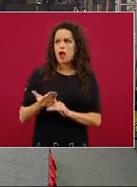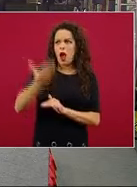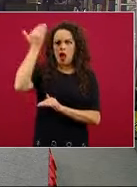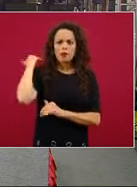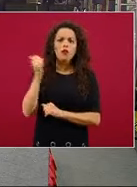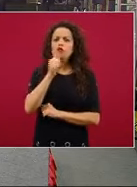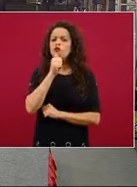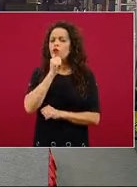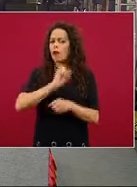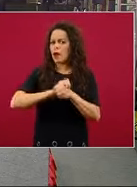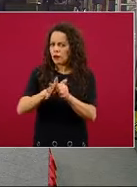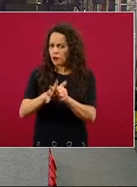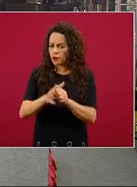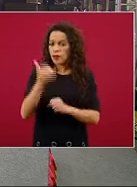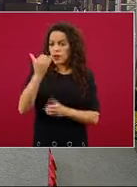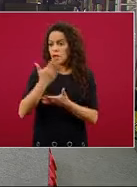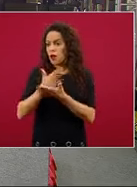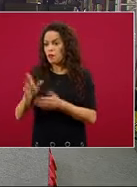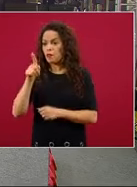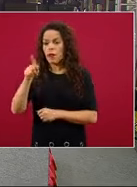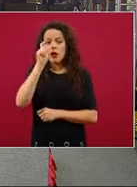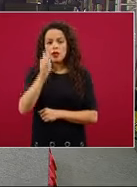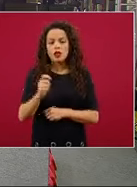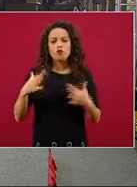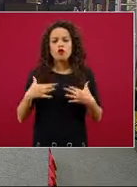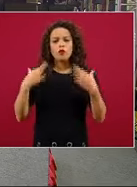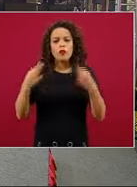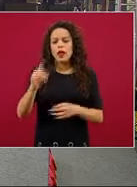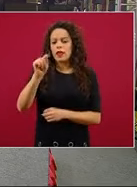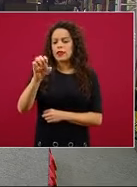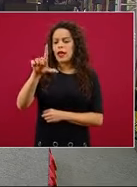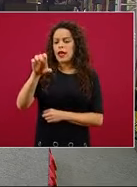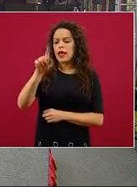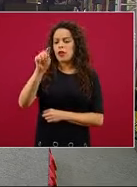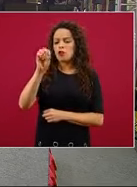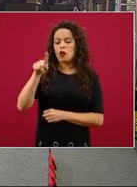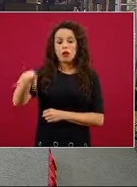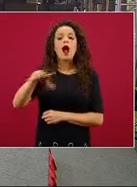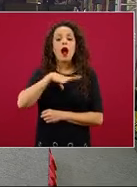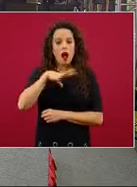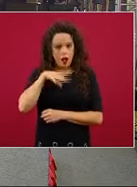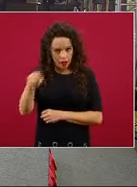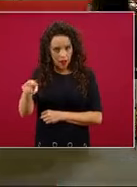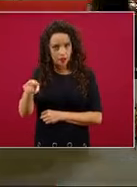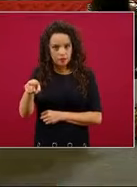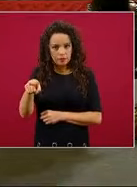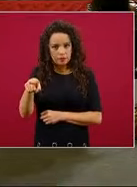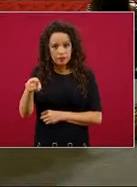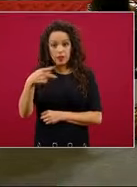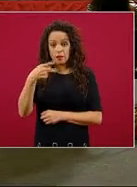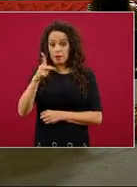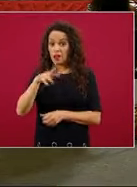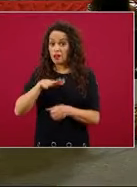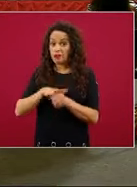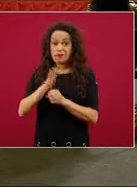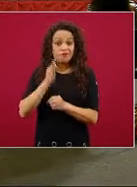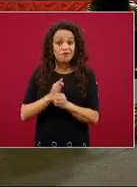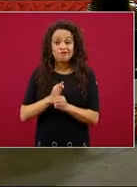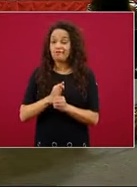la Fundación Teletón tiene también estas capacidades, se las ha ido desarrollando. Son insuficientes respecto a la